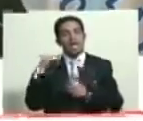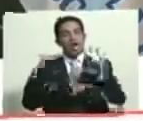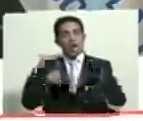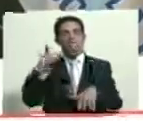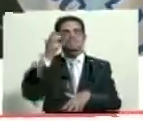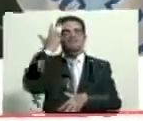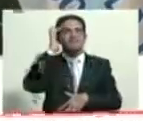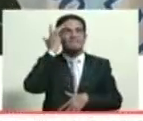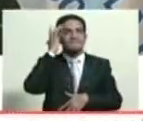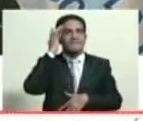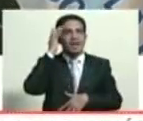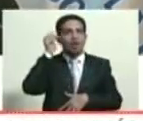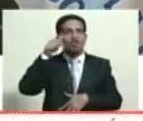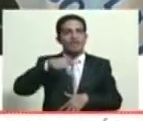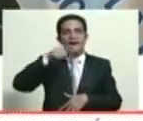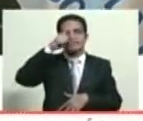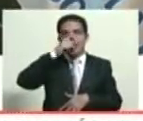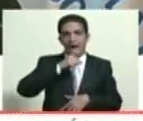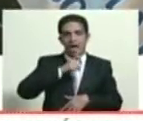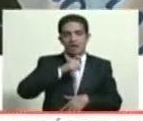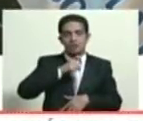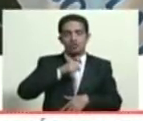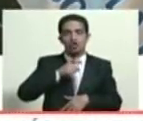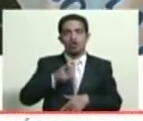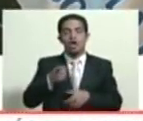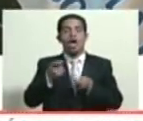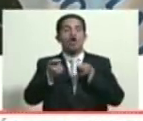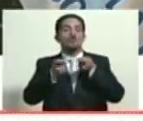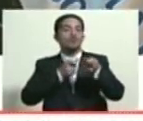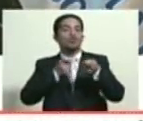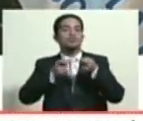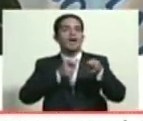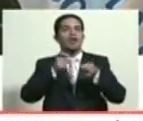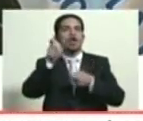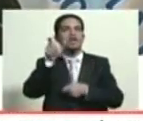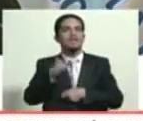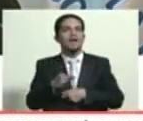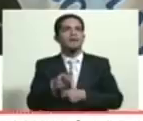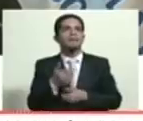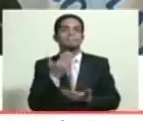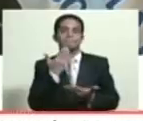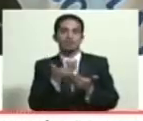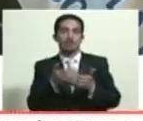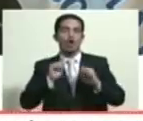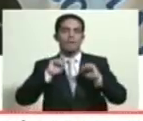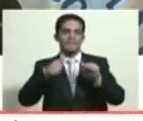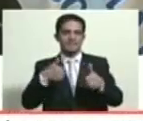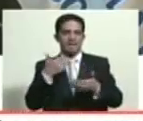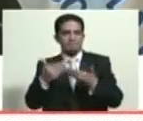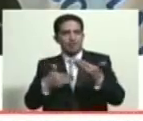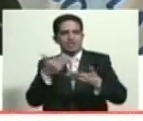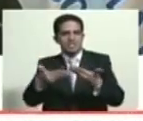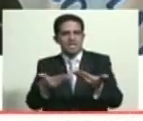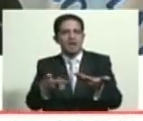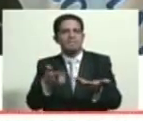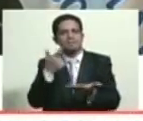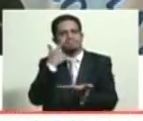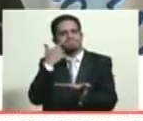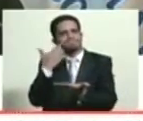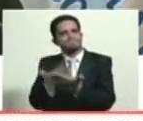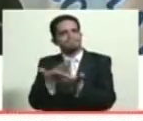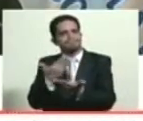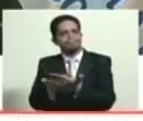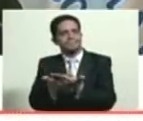del año en curso, la Contraloría General de la República ordenó dar inicio al procedimiento de auditoría